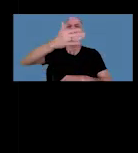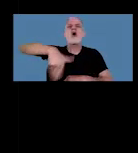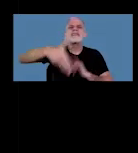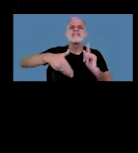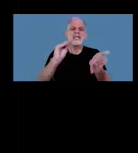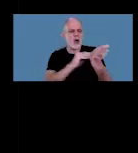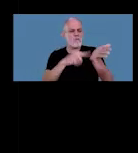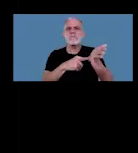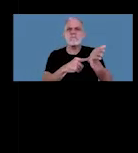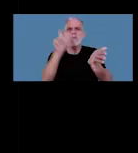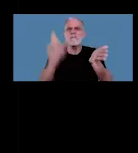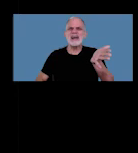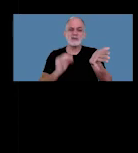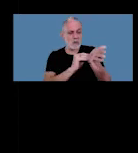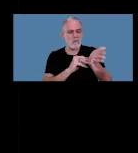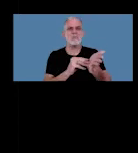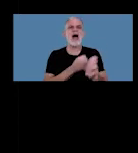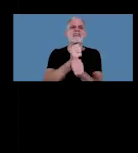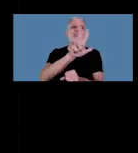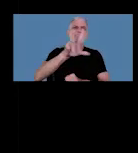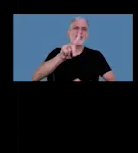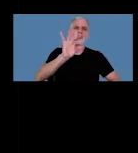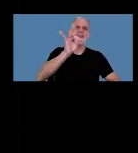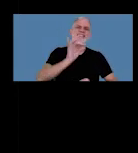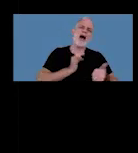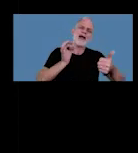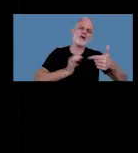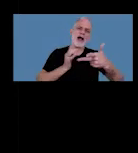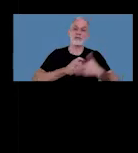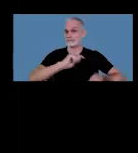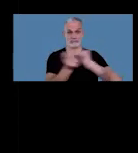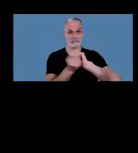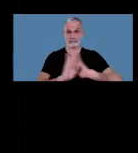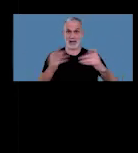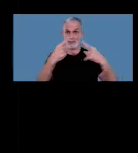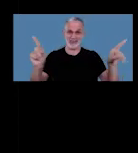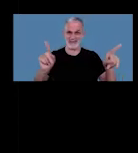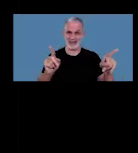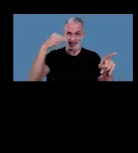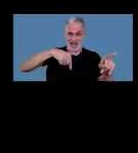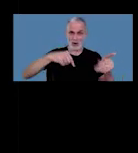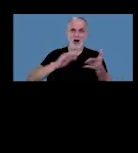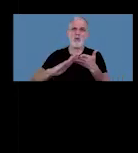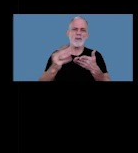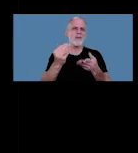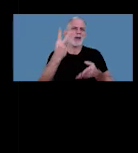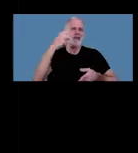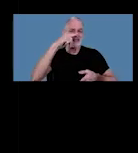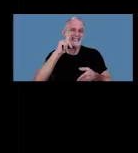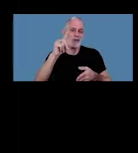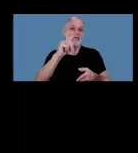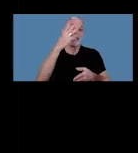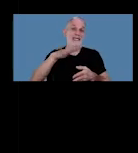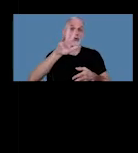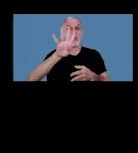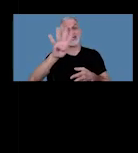tuviera el contribuyente al 31 de diciembre de cada año. Esto cambia radicalmente, porque la 27.541